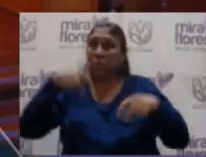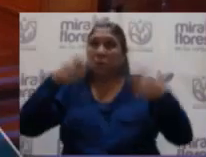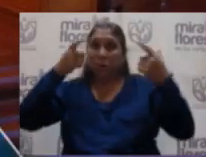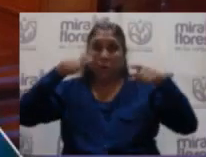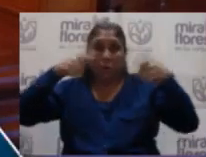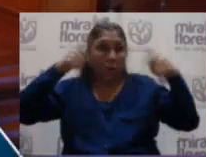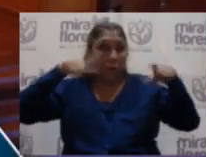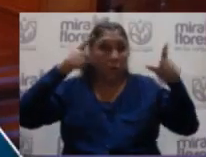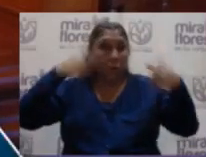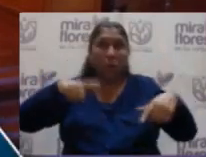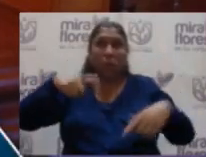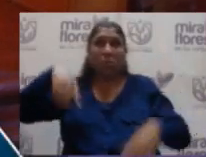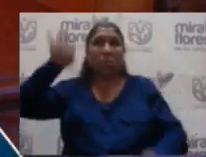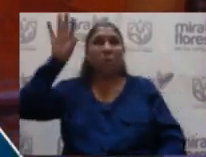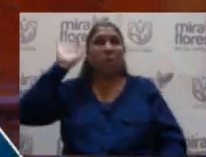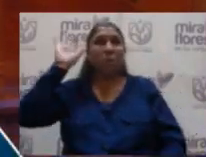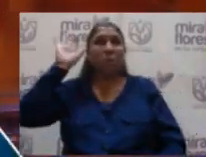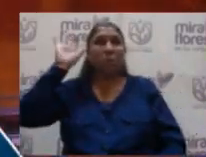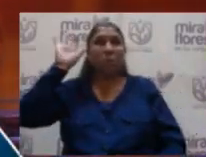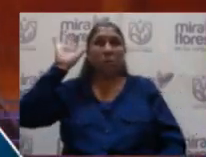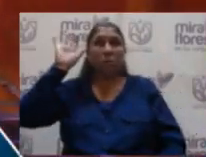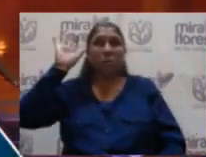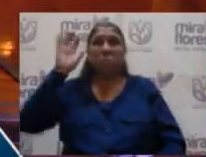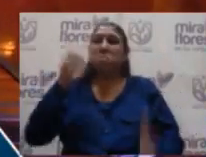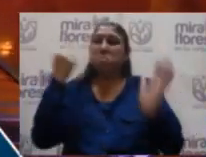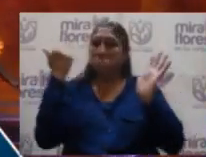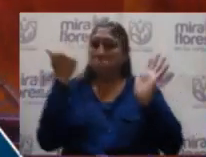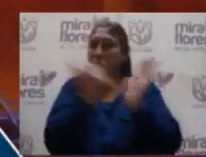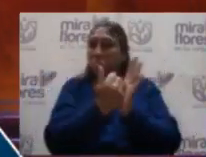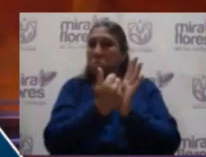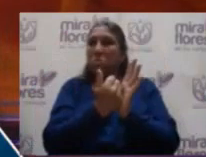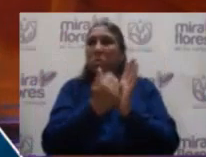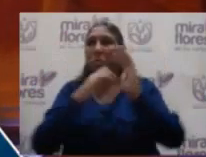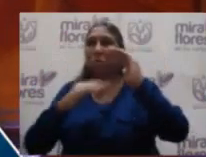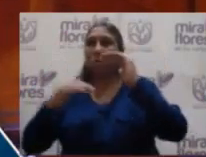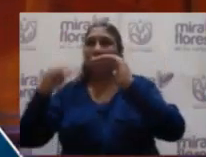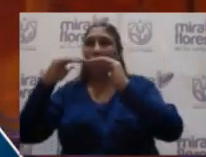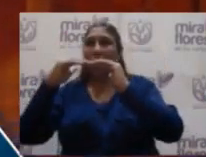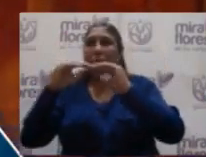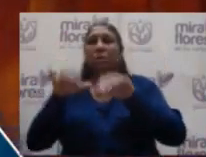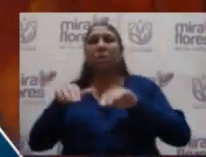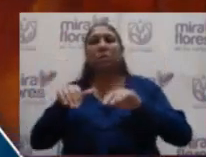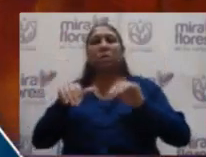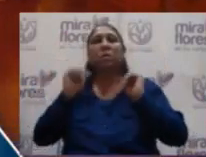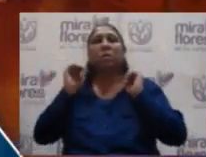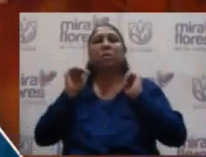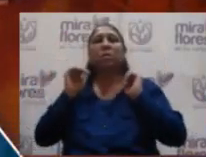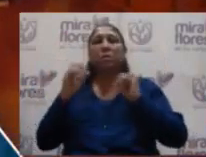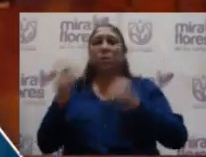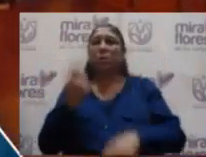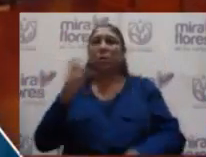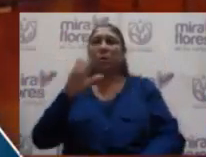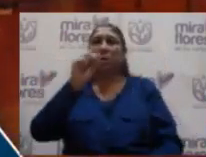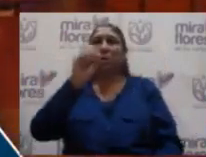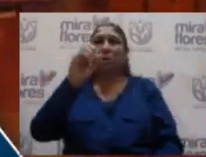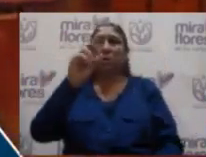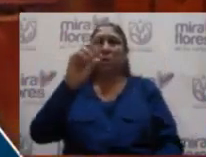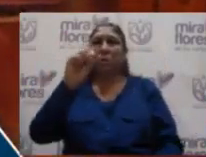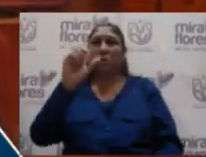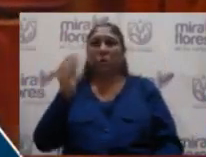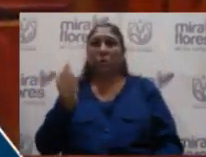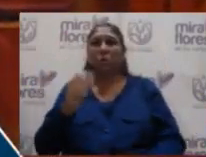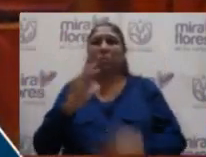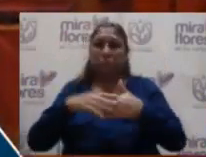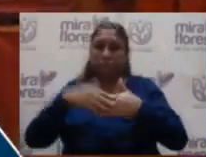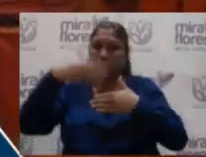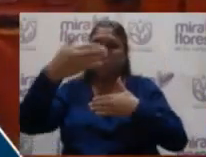hace expresarlo señalándolo, levantando la mano, se aprueba por mayoría con la abstención expresa del señor Sousa Locio. Siguiente